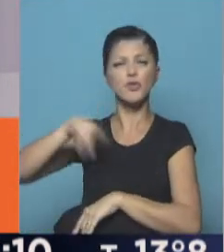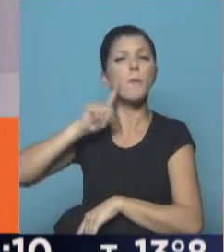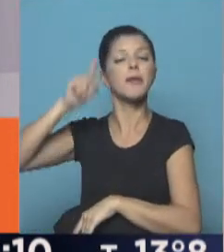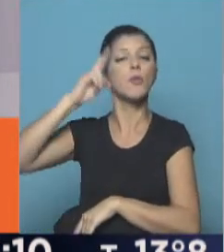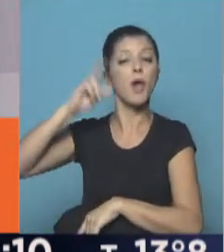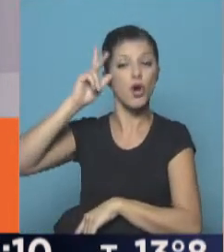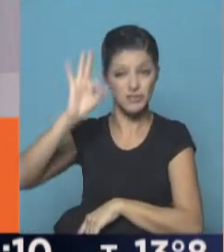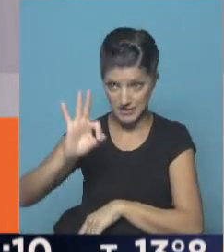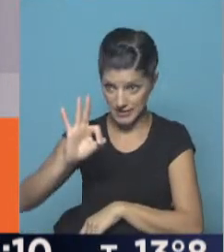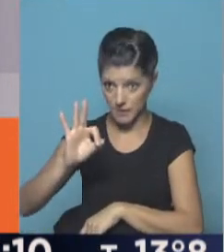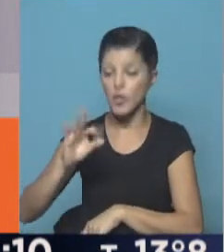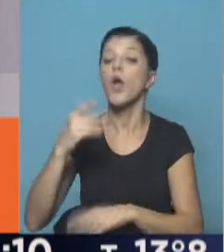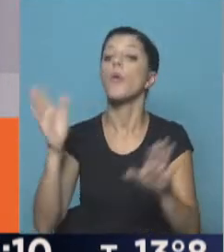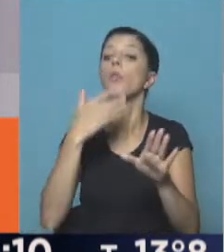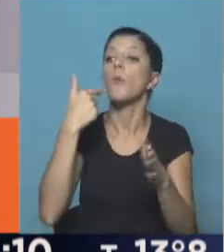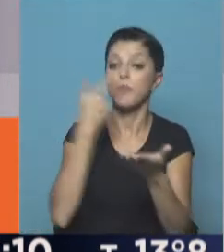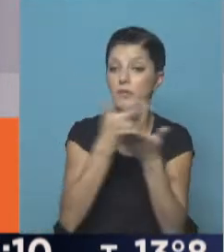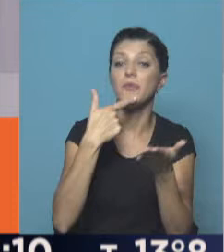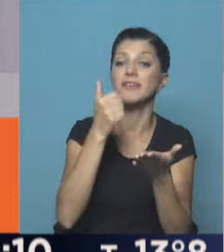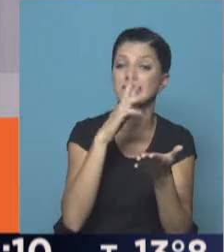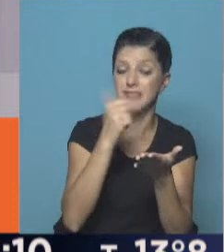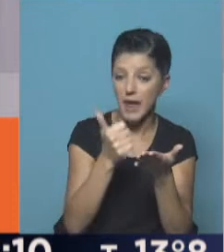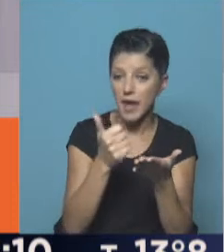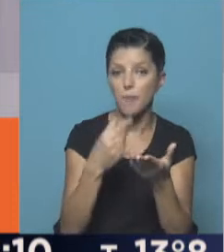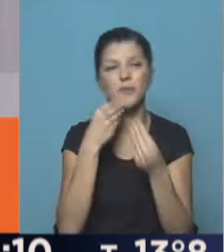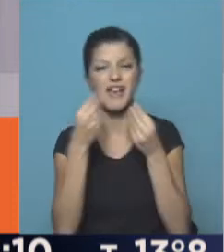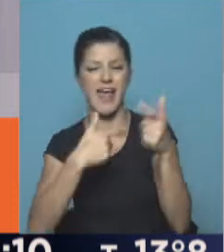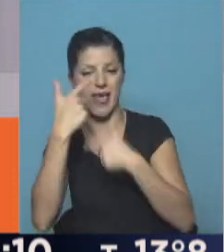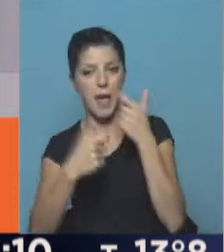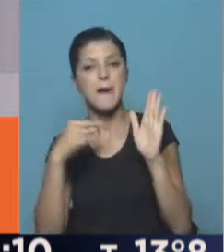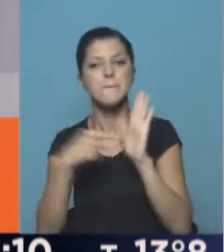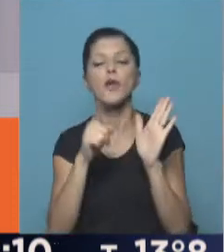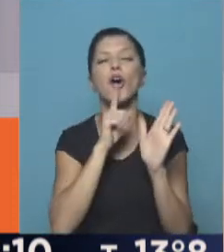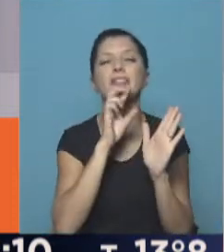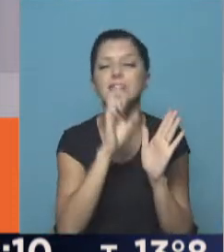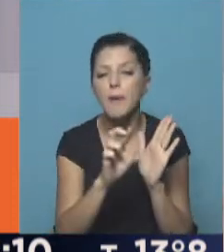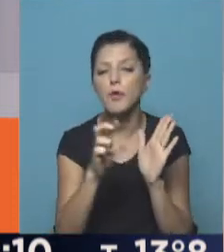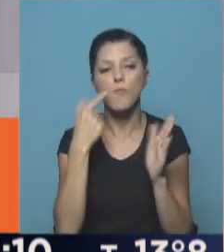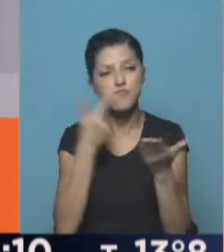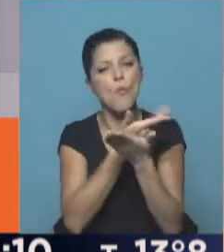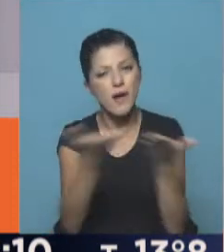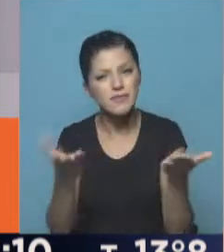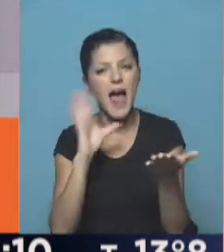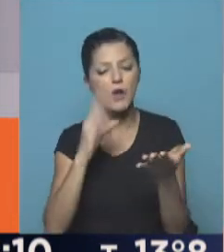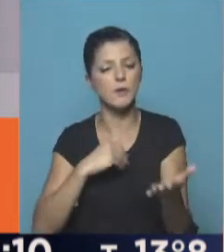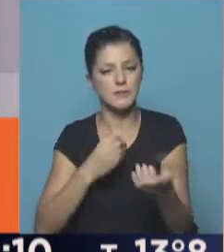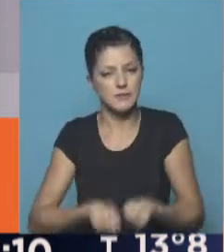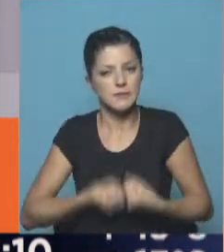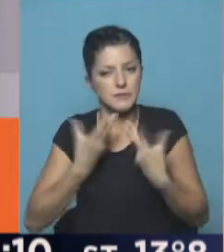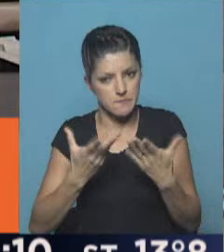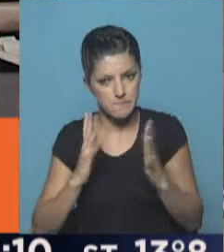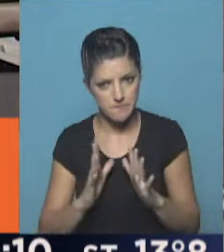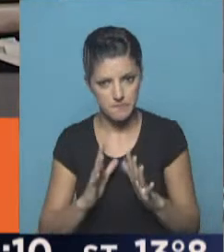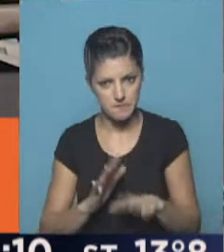Sarah Palin, todo el mundo se reía al principio de Trump, pero Trump expresa, canaliza fuerzas internas muy profundas.